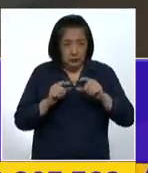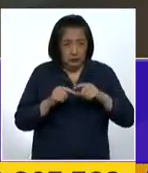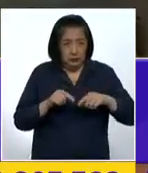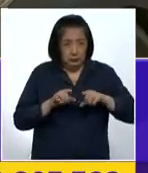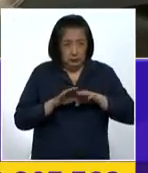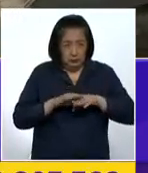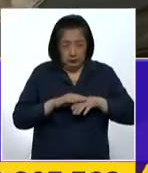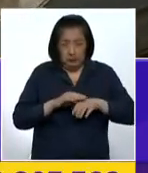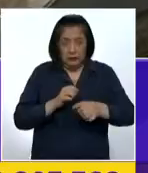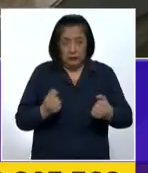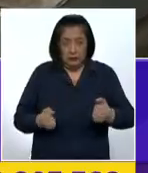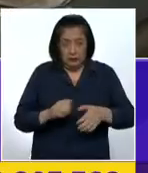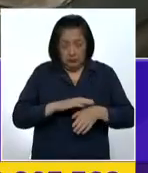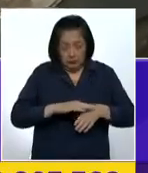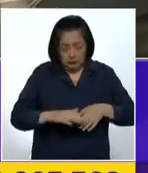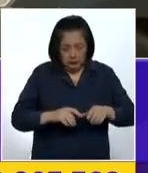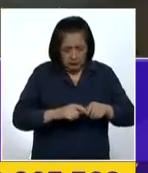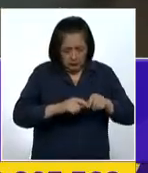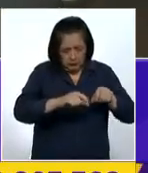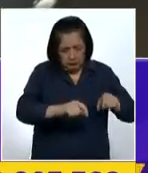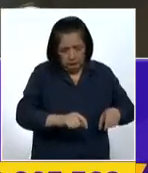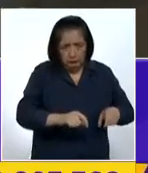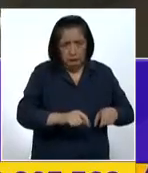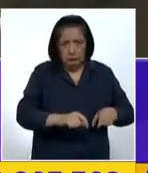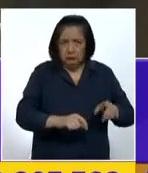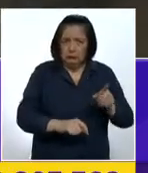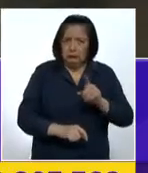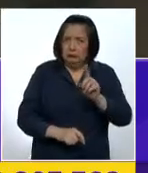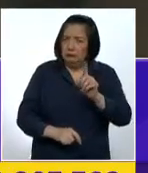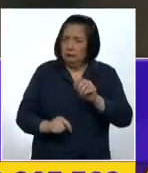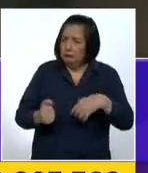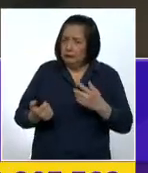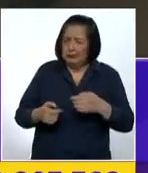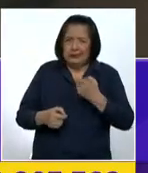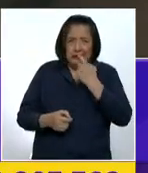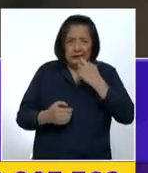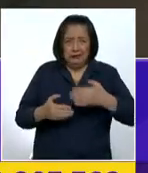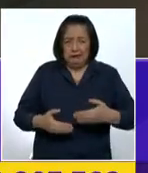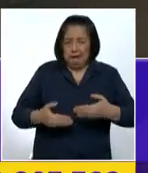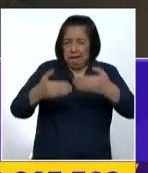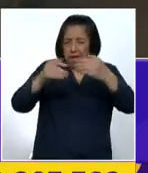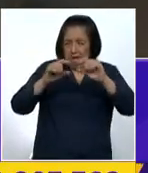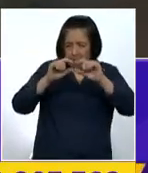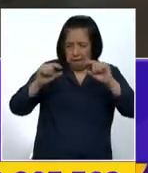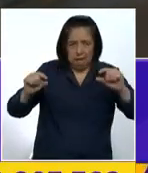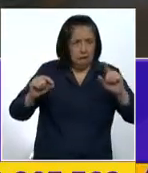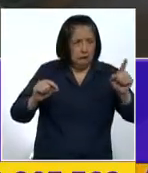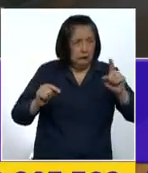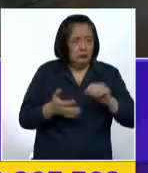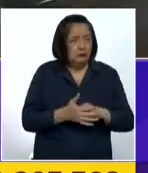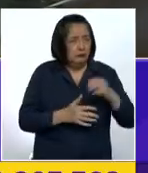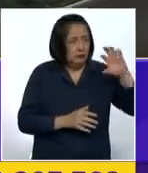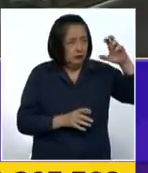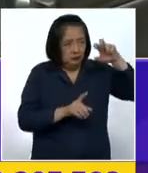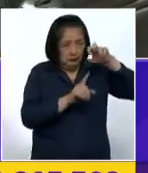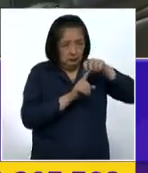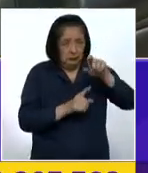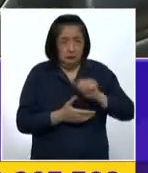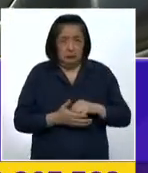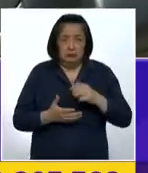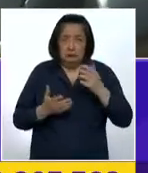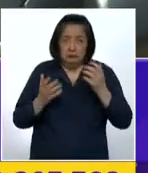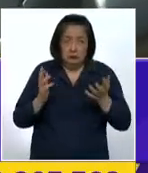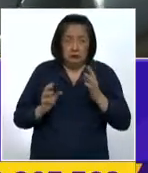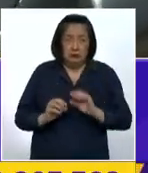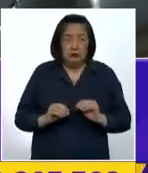capot y en la parte del parabrisas no figuran en el vehículo que es captado por las cámaras de seguridad, así que habrían